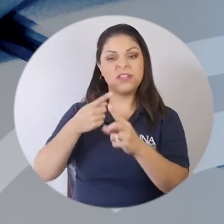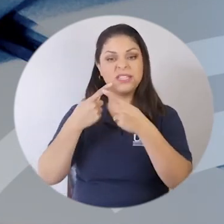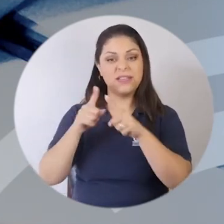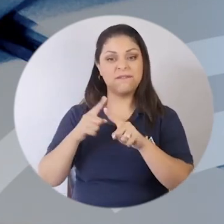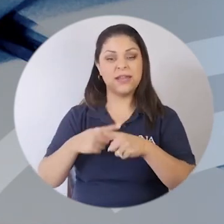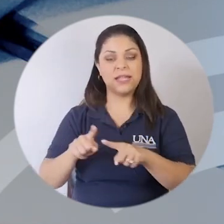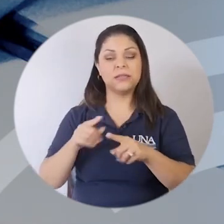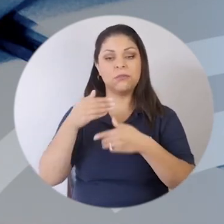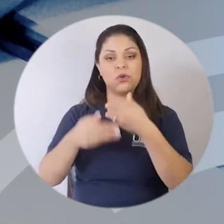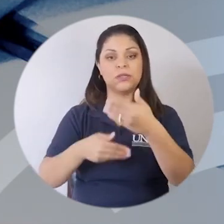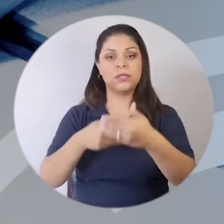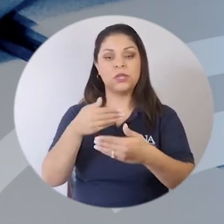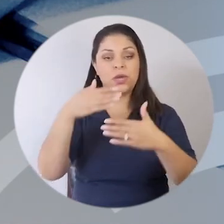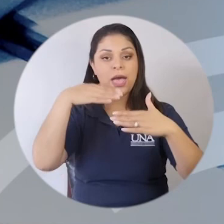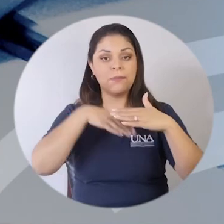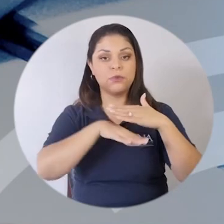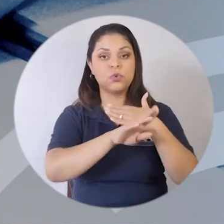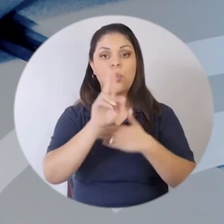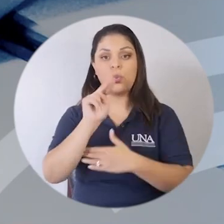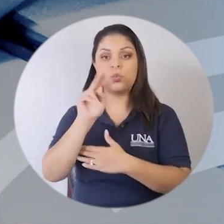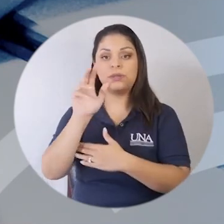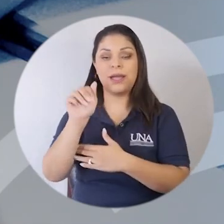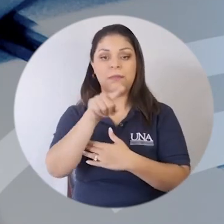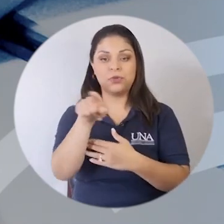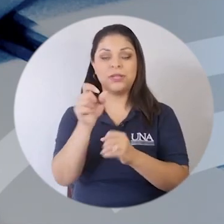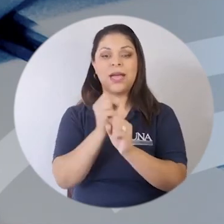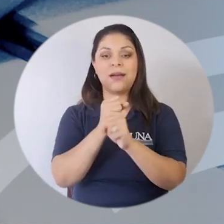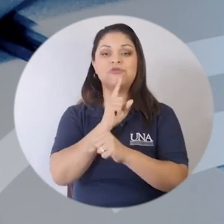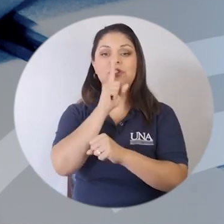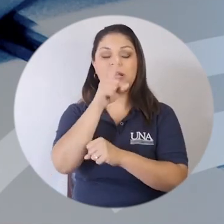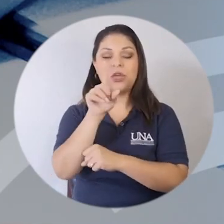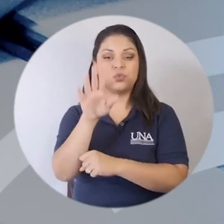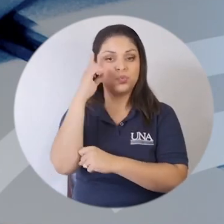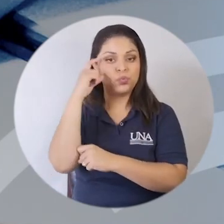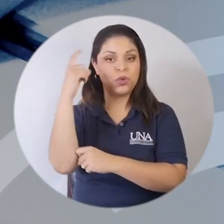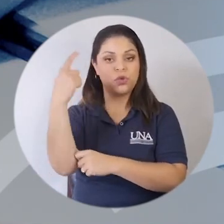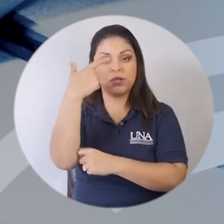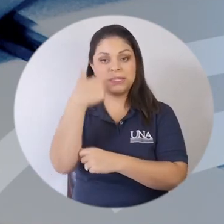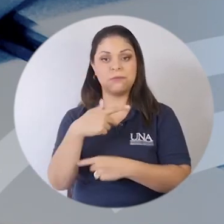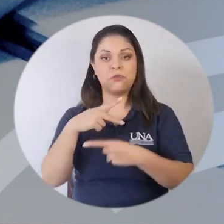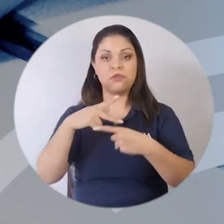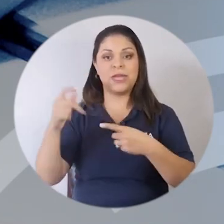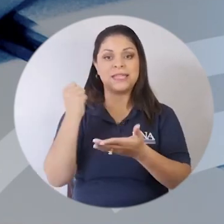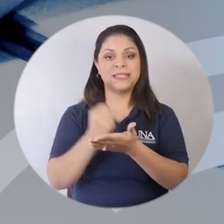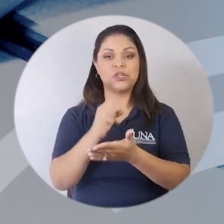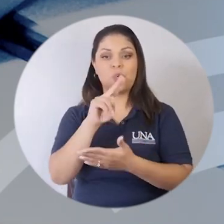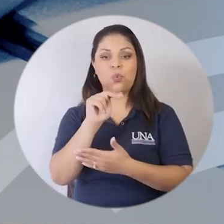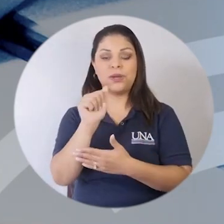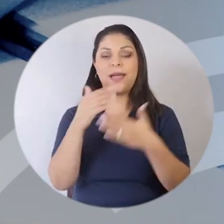información sobre los diferentes procesos de admisión a la UNA para que haga realidad su sueño de ser un profesional